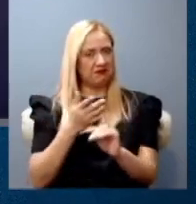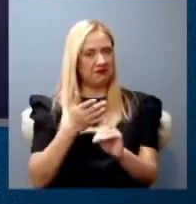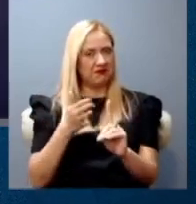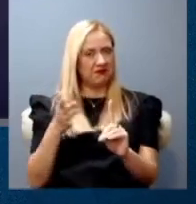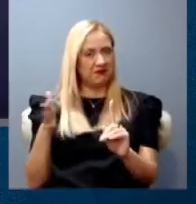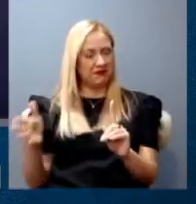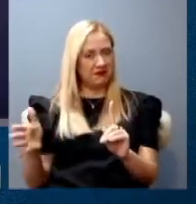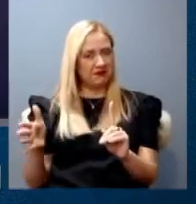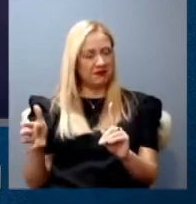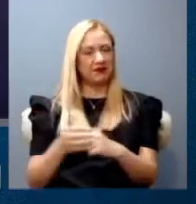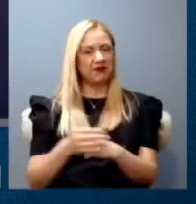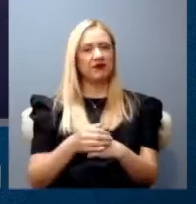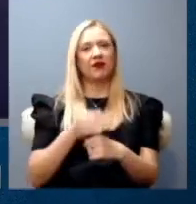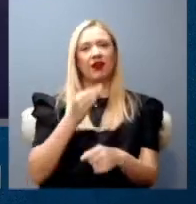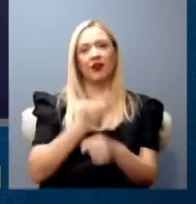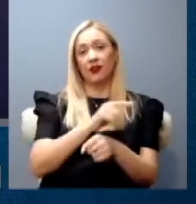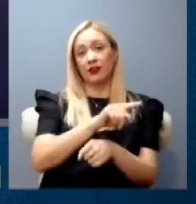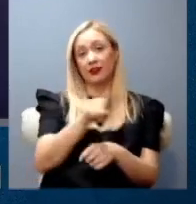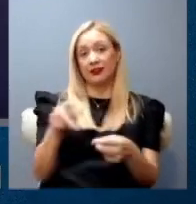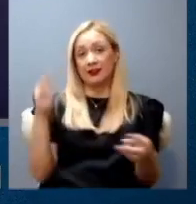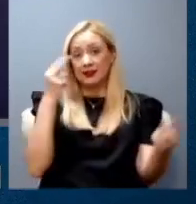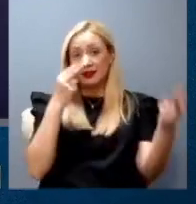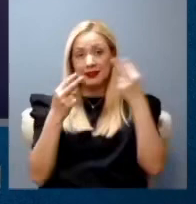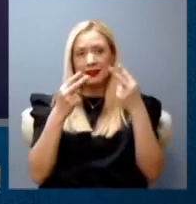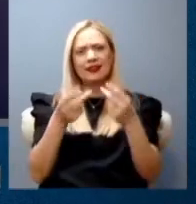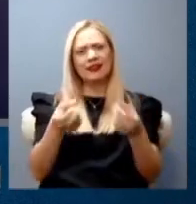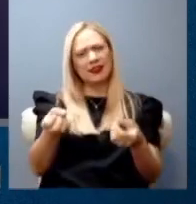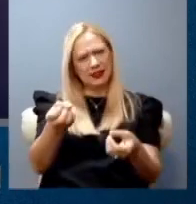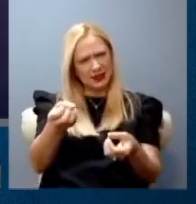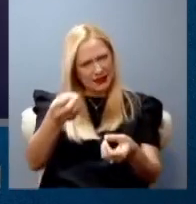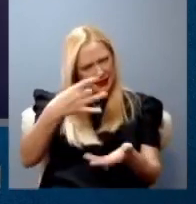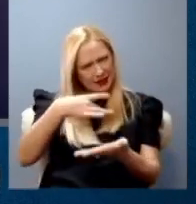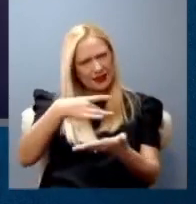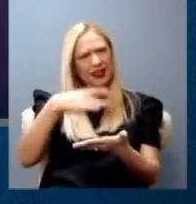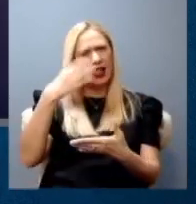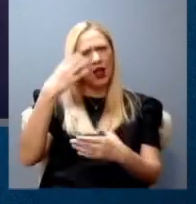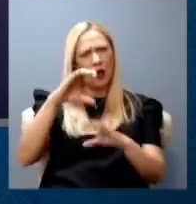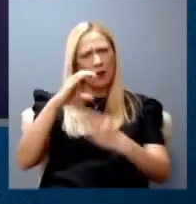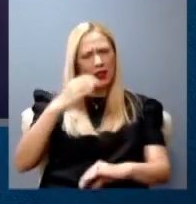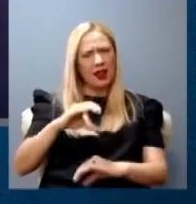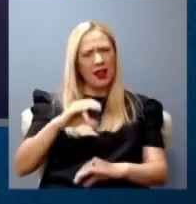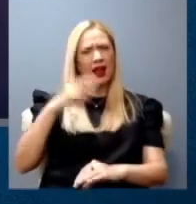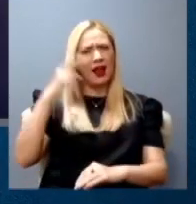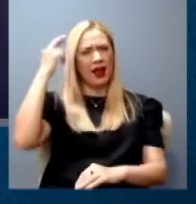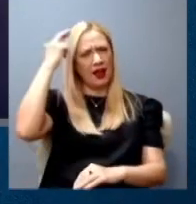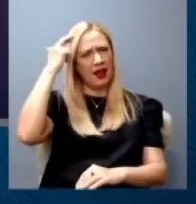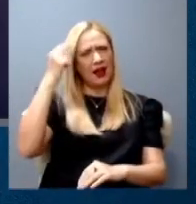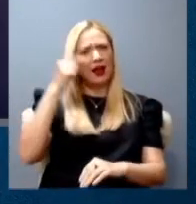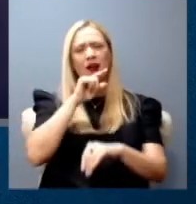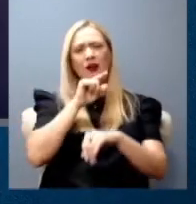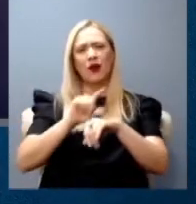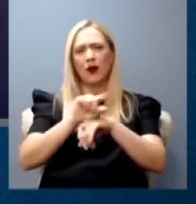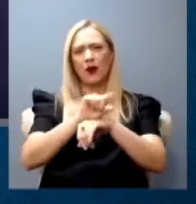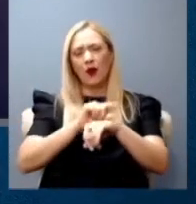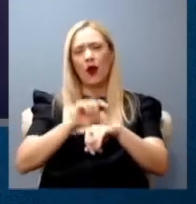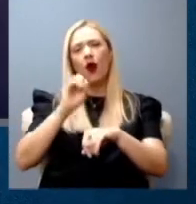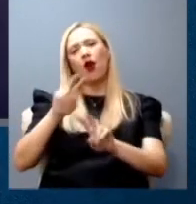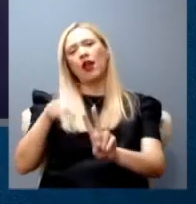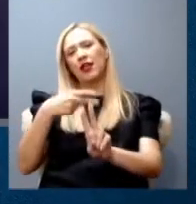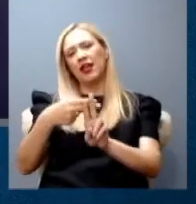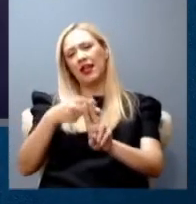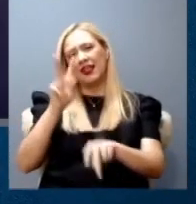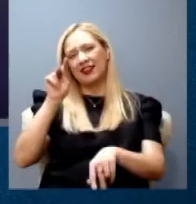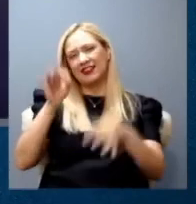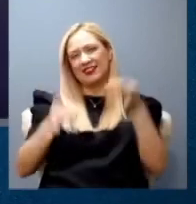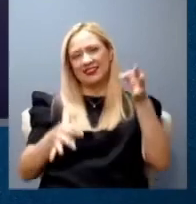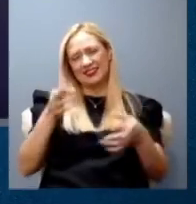transicional. A quienes nos escuchan, les pido que me manden sus comentarios a mi cuenta de Twitter rniembro1 o a hashtag JusticiaTV y ya